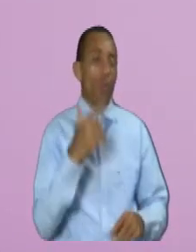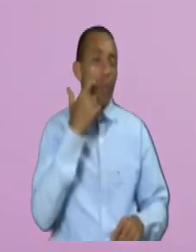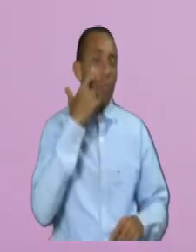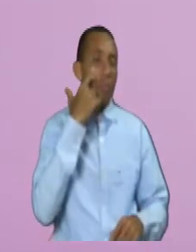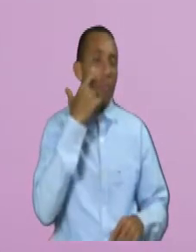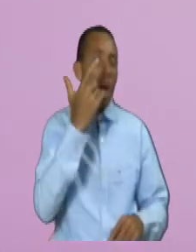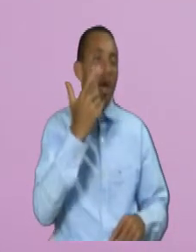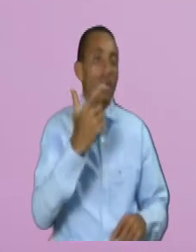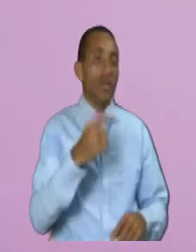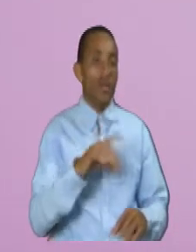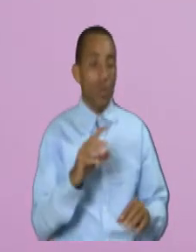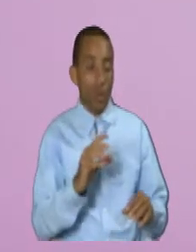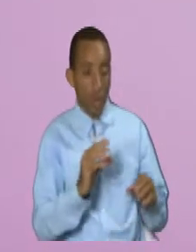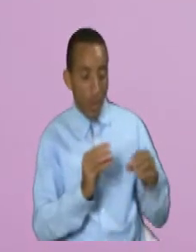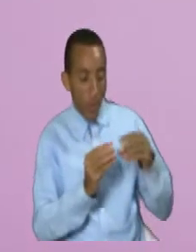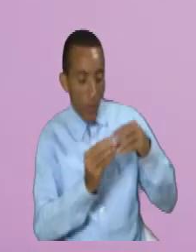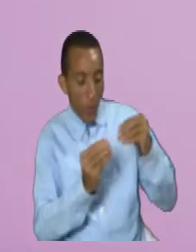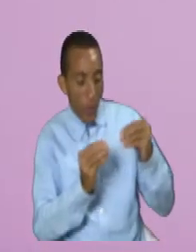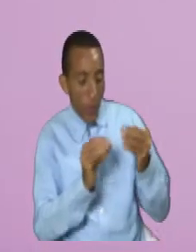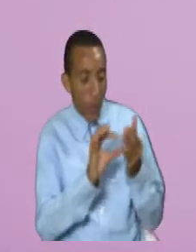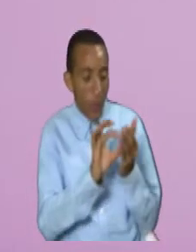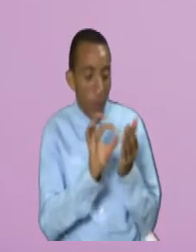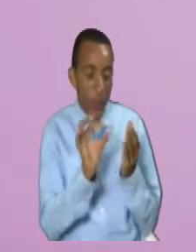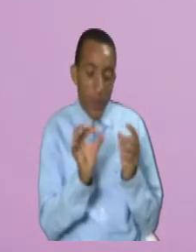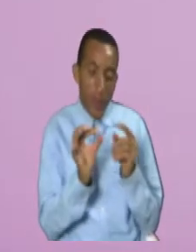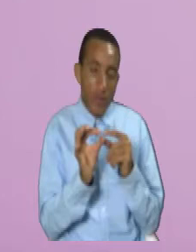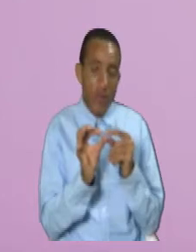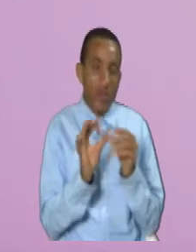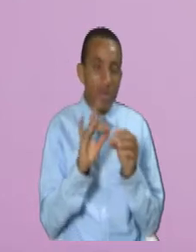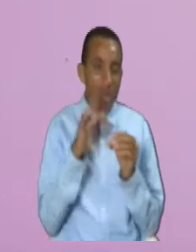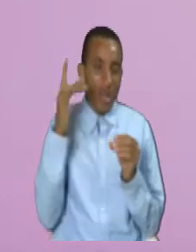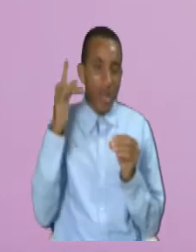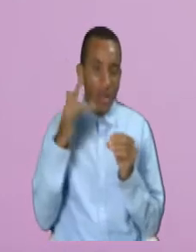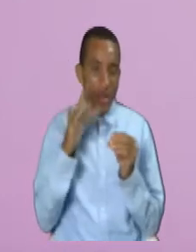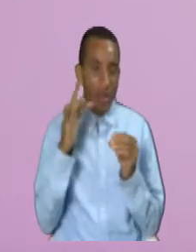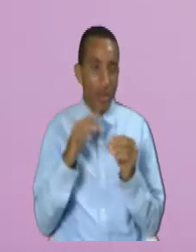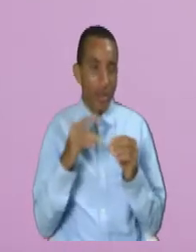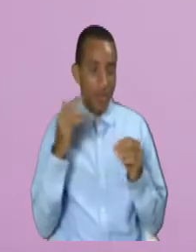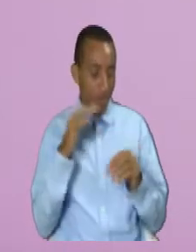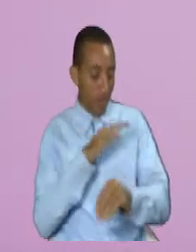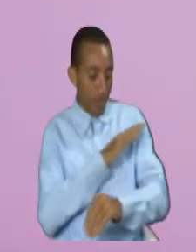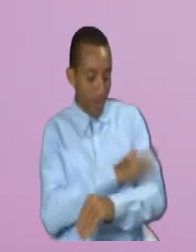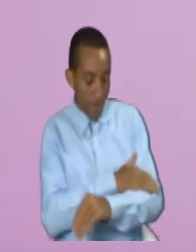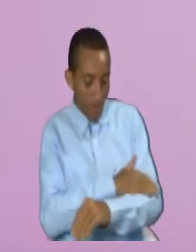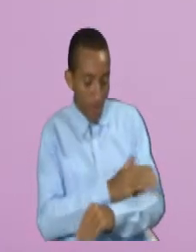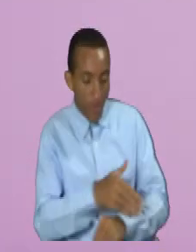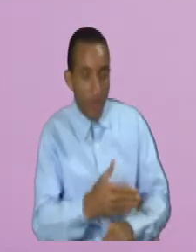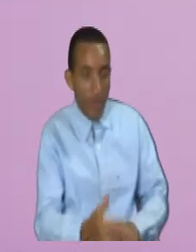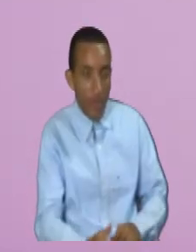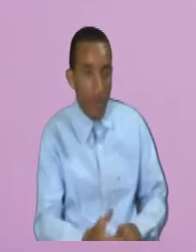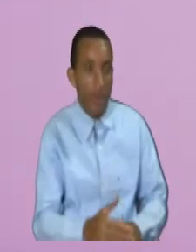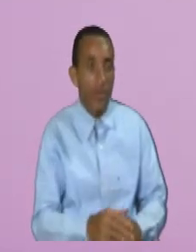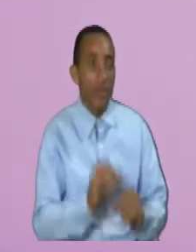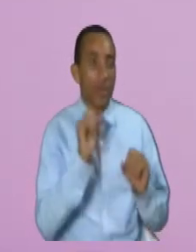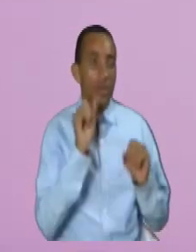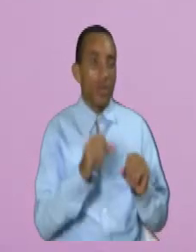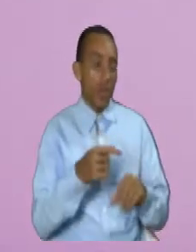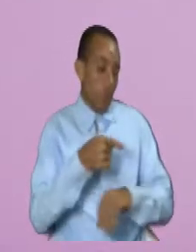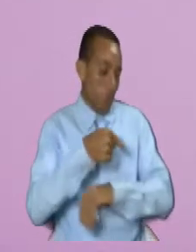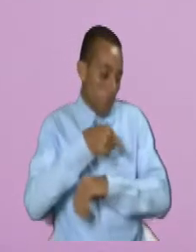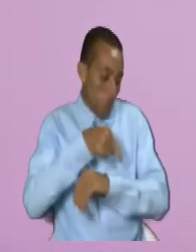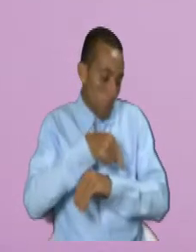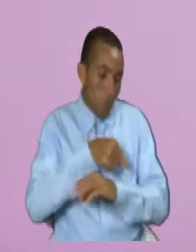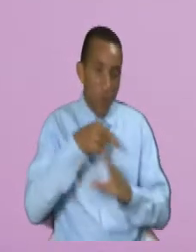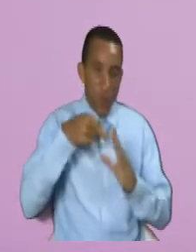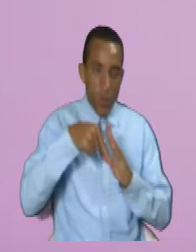a base de diamantes que lo ponemos desde la palma de las manos hasta el codo y de los pies a la rodilla. Nos permite penetrar profundamente